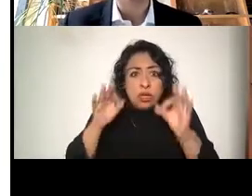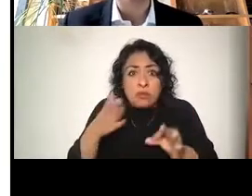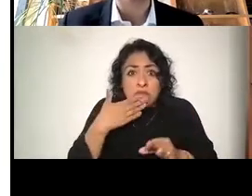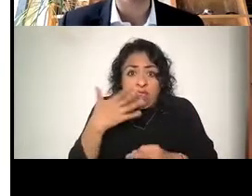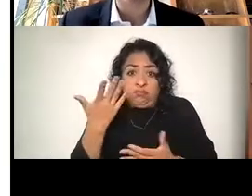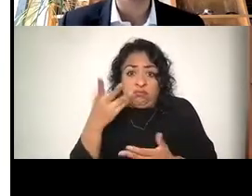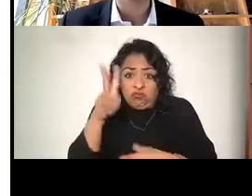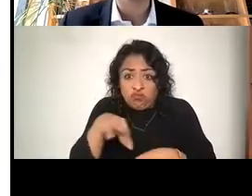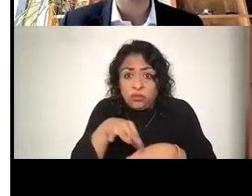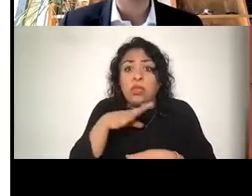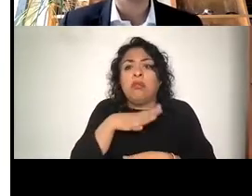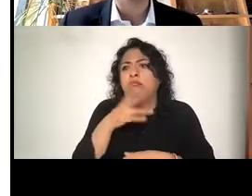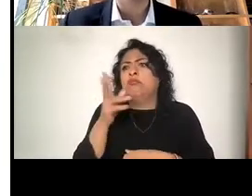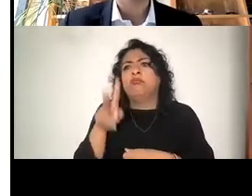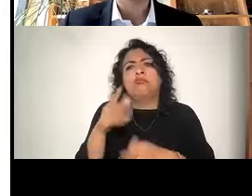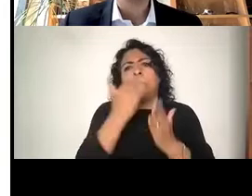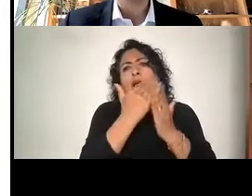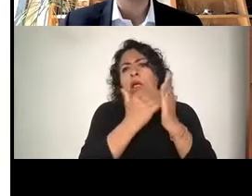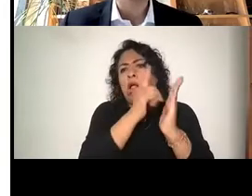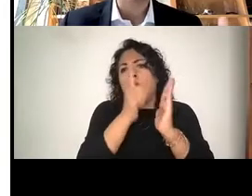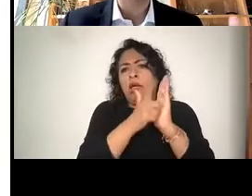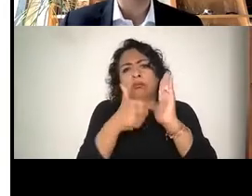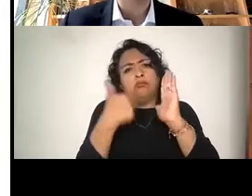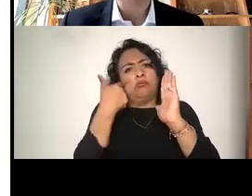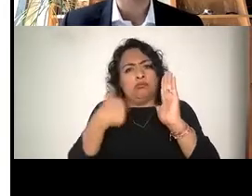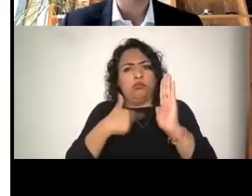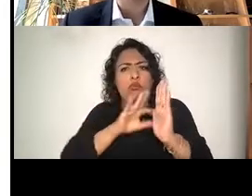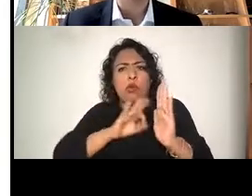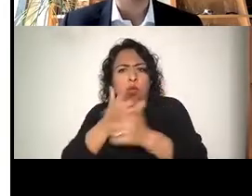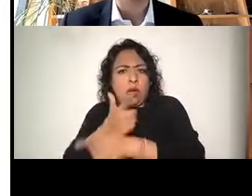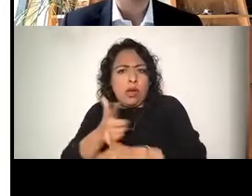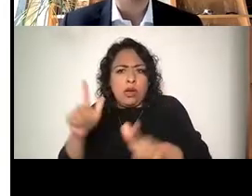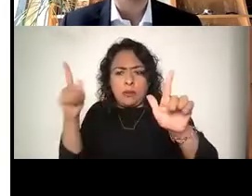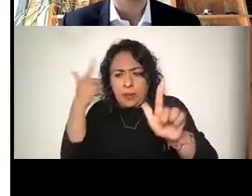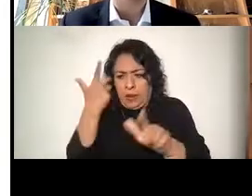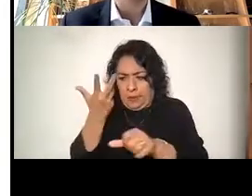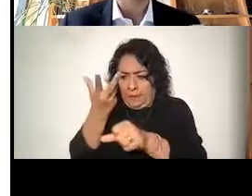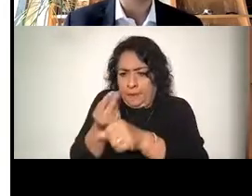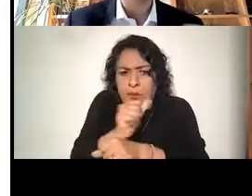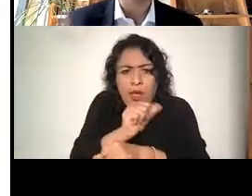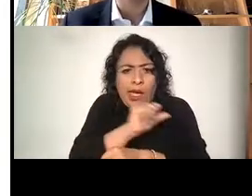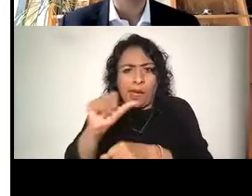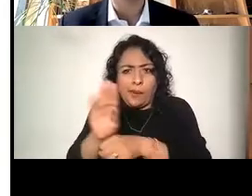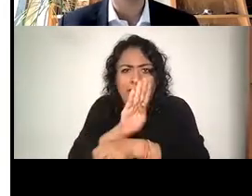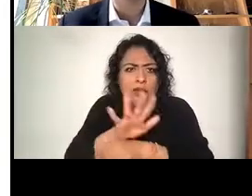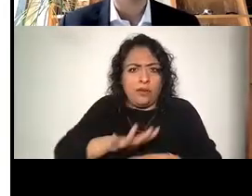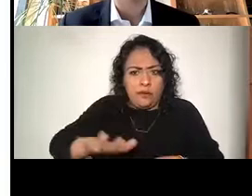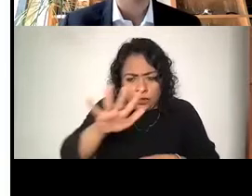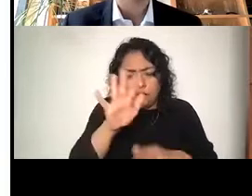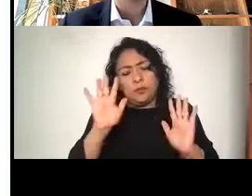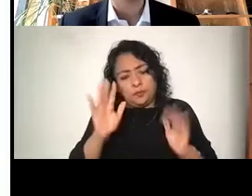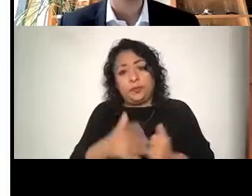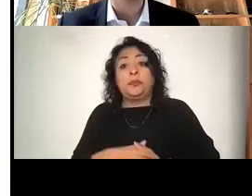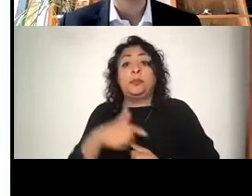tenemos la libertad que nos da el marco legal para organizarnos proactivamente por el bien común. Entonces, aquí estamos